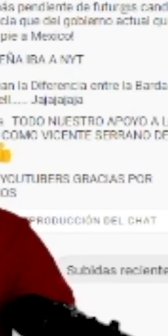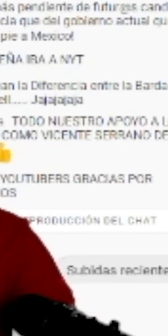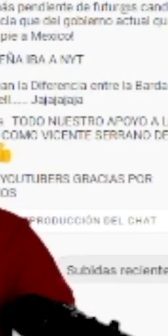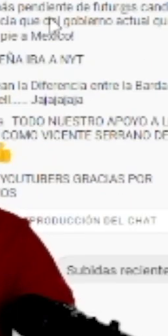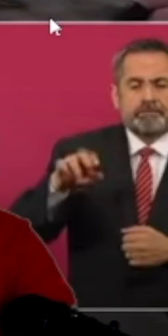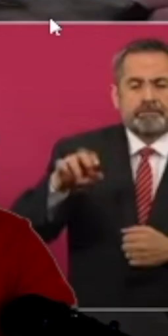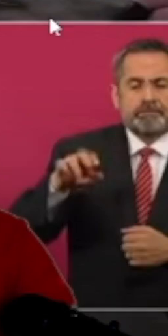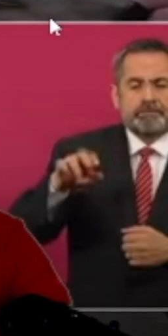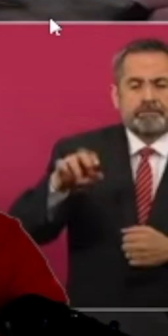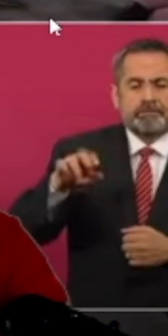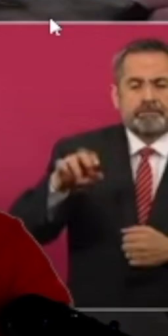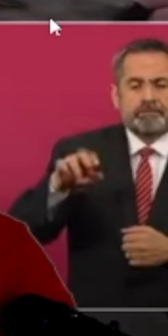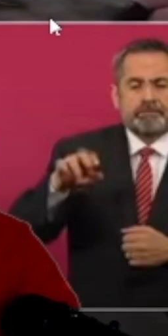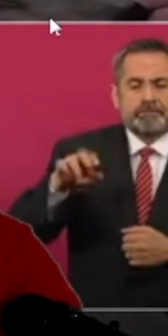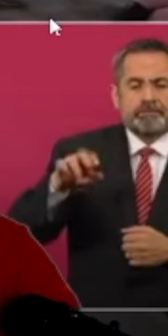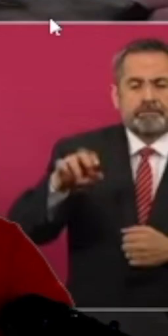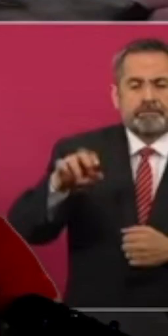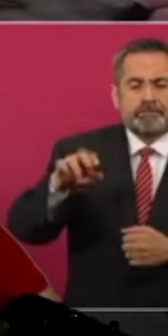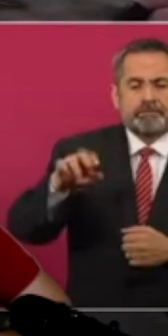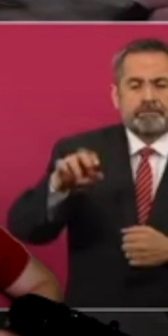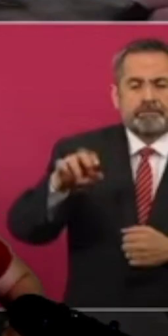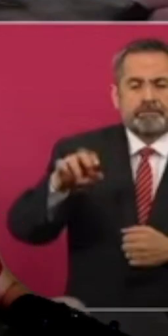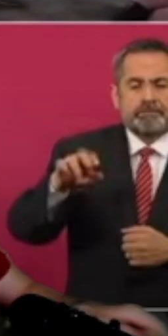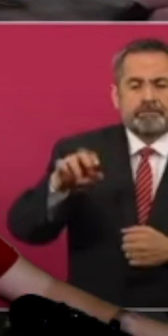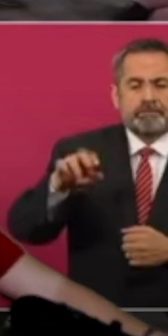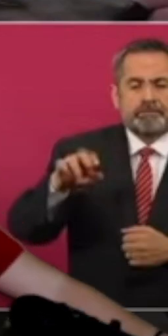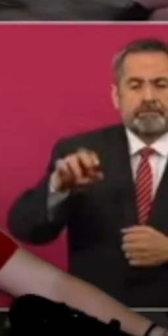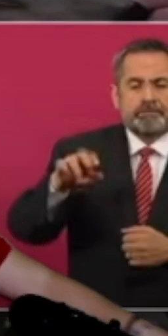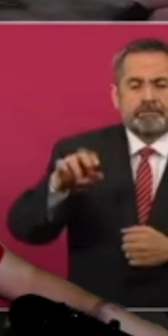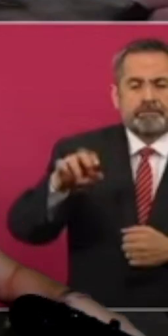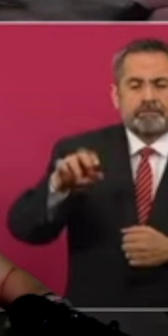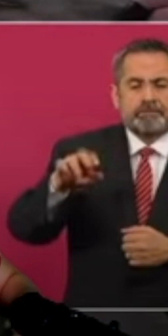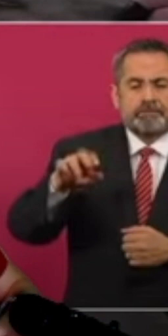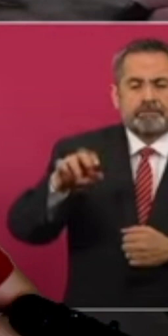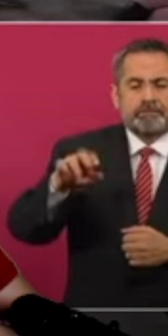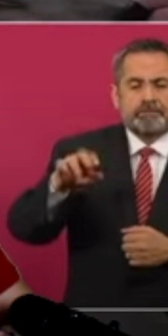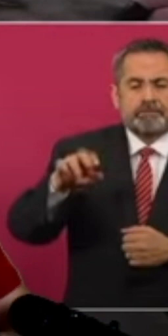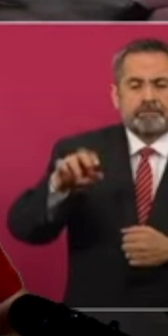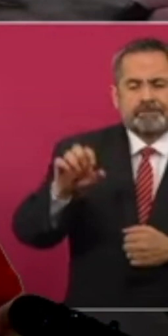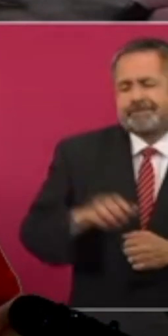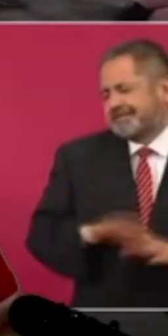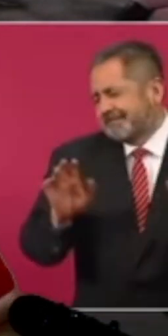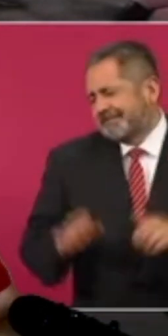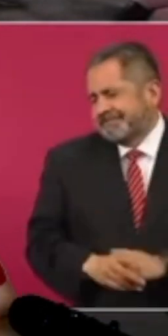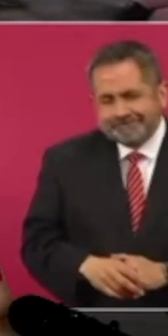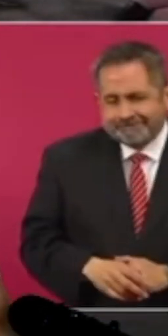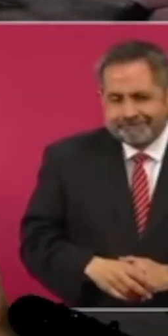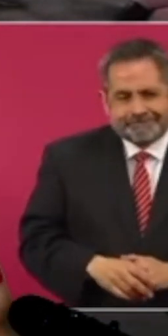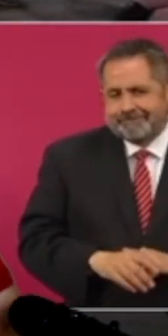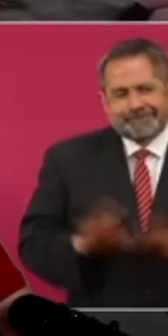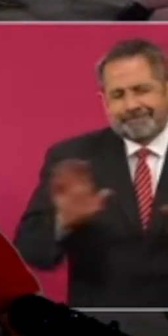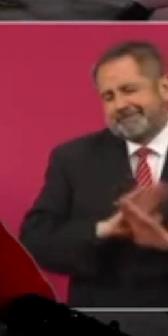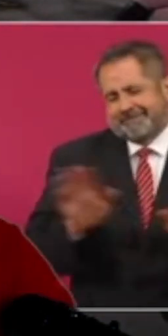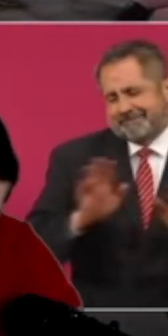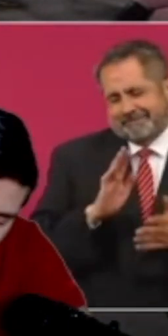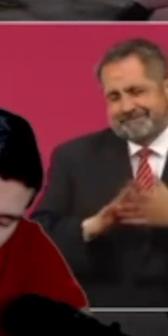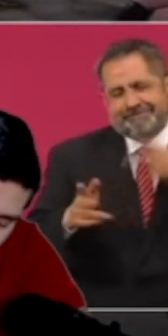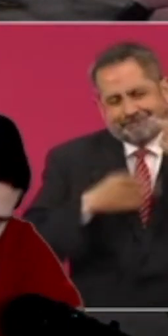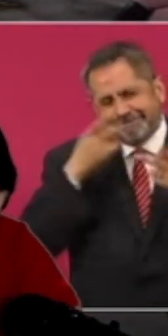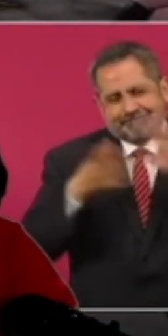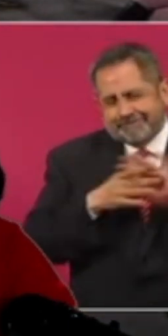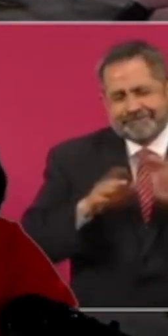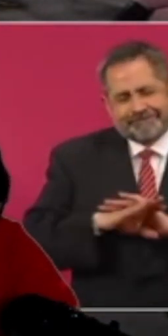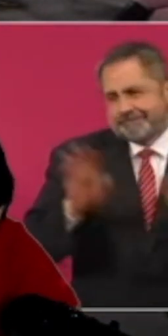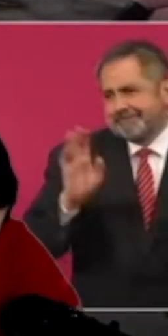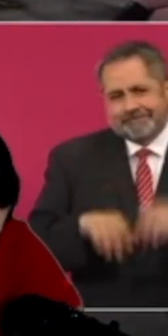buenos cachetadones a Lencho y a Ciro. Escuchemos qué fue lo que dijo el presidente sobre el INE. Es bastante, ¿no?, lo que se ha hablado.